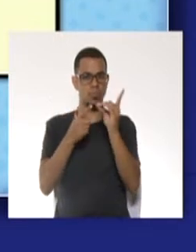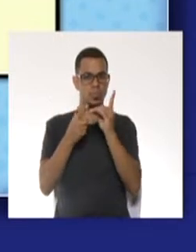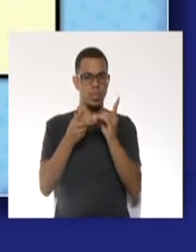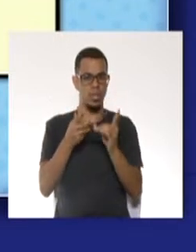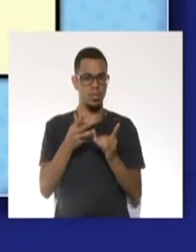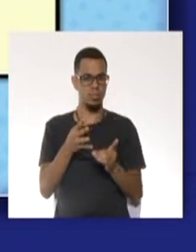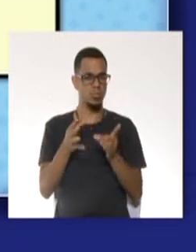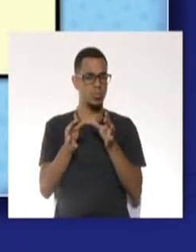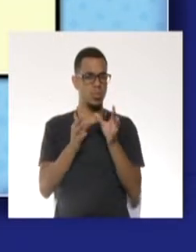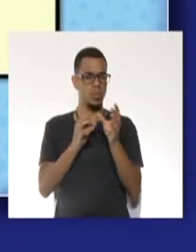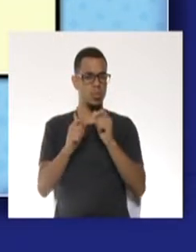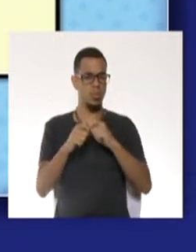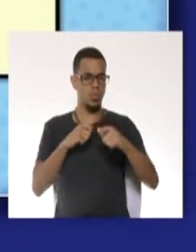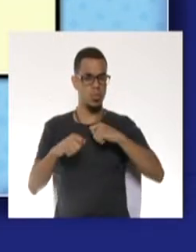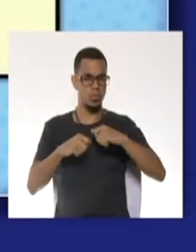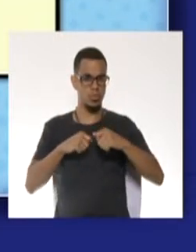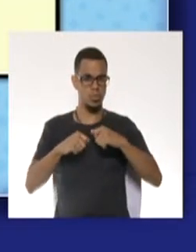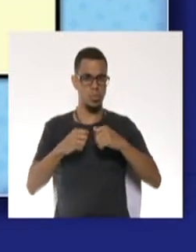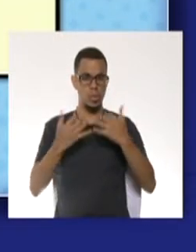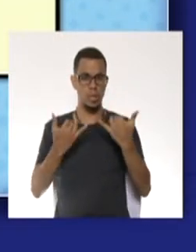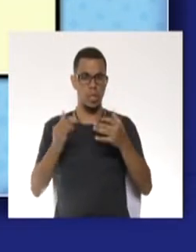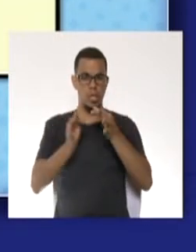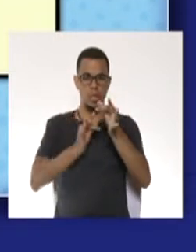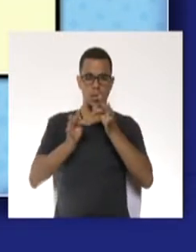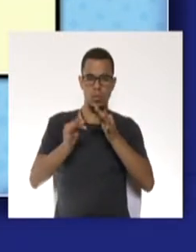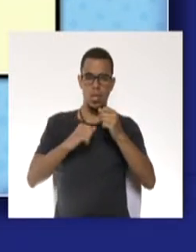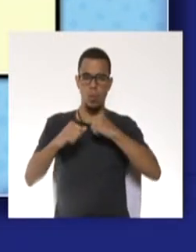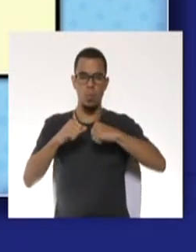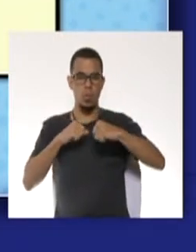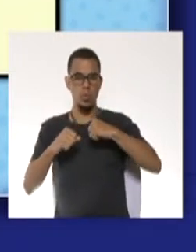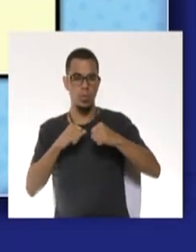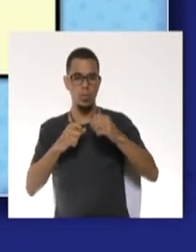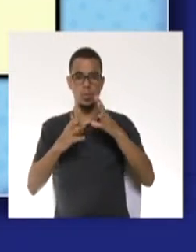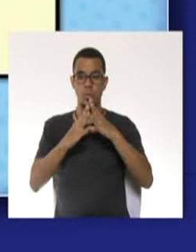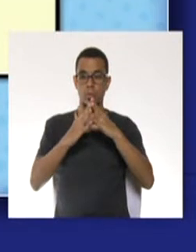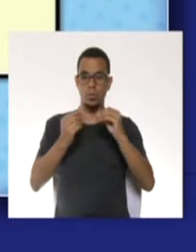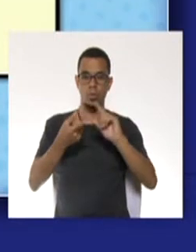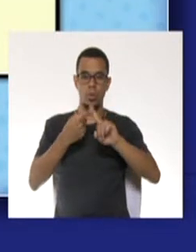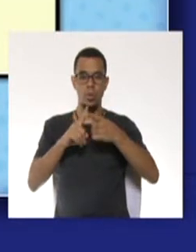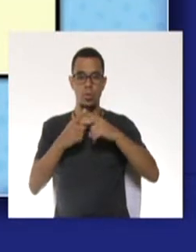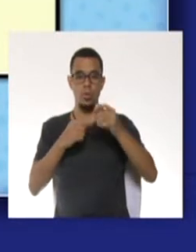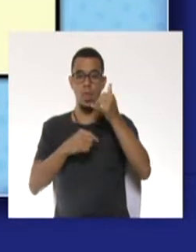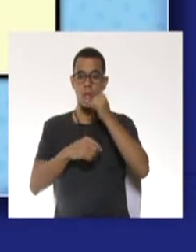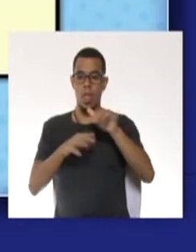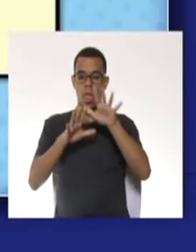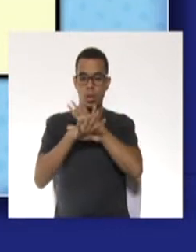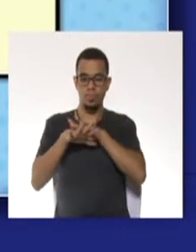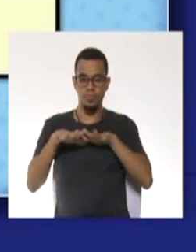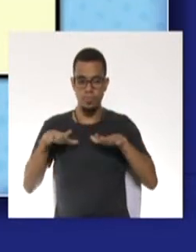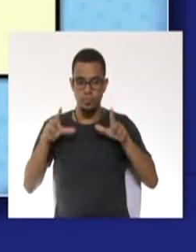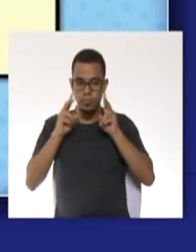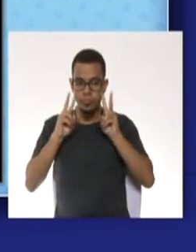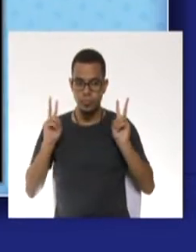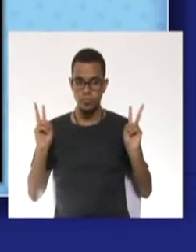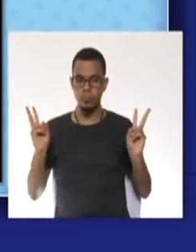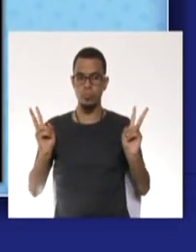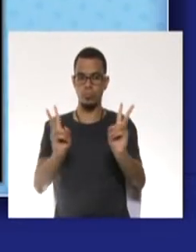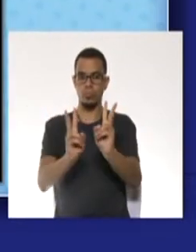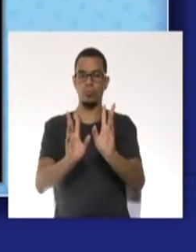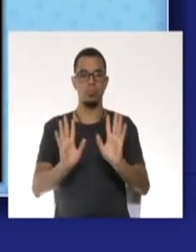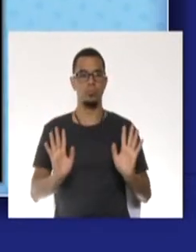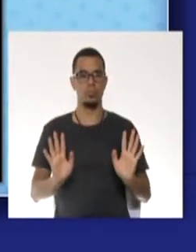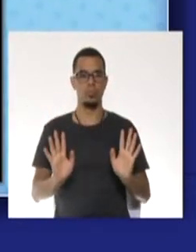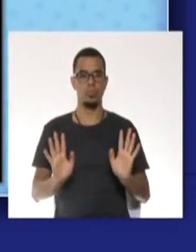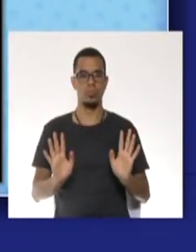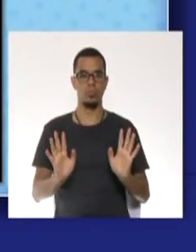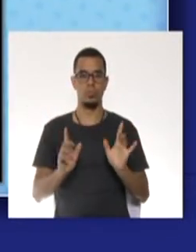que la física estudia todo lo que es los movimientos de los objetos que se encuentran en nuestro espacio. En nuestra segunda lámina tenemos